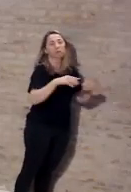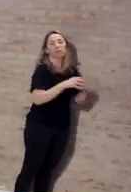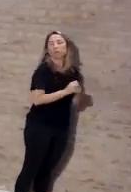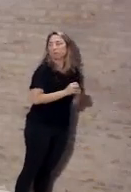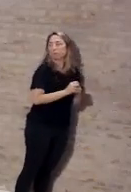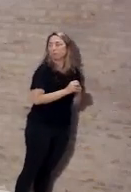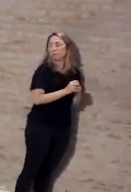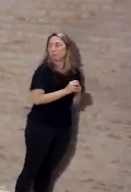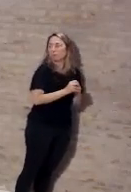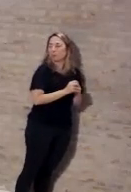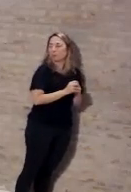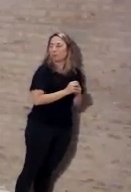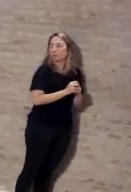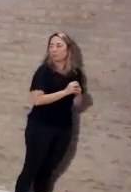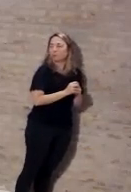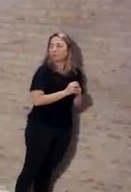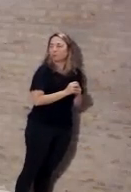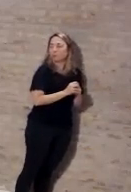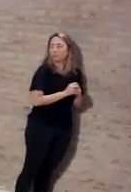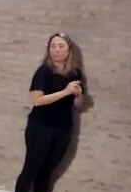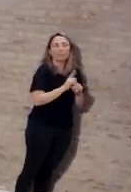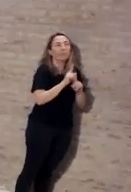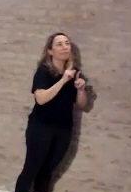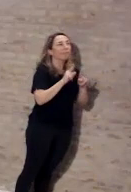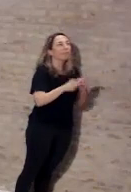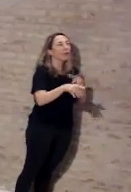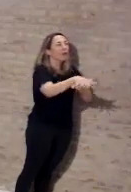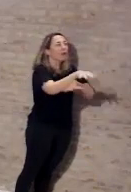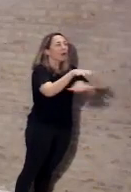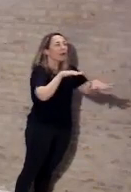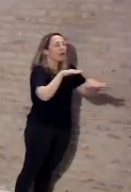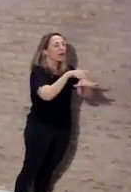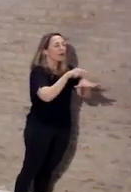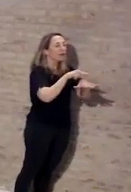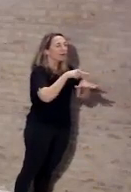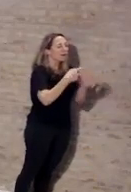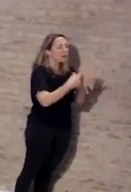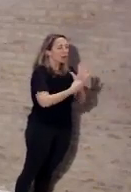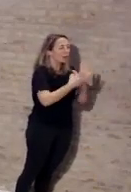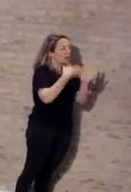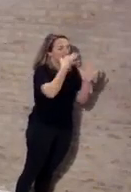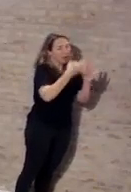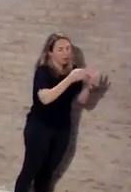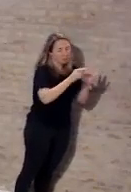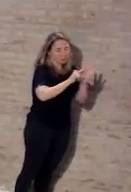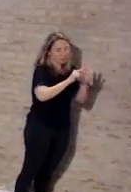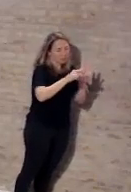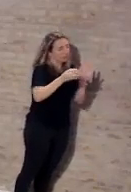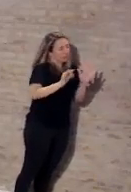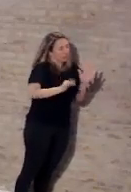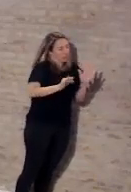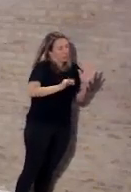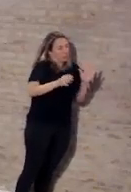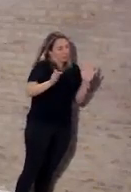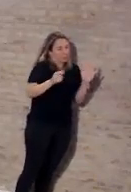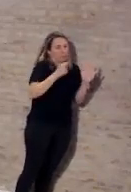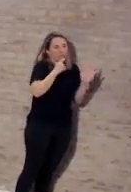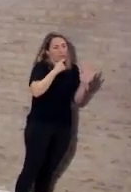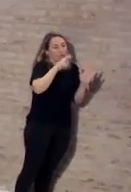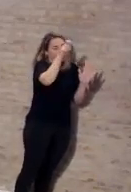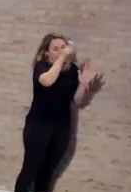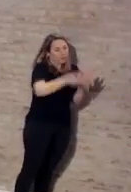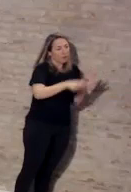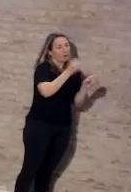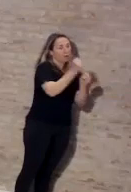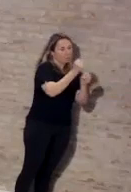es mi scooter digamos distintas cuestiones pero muchas veces sabemos que esto no está garantizado y Y qué s yo